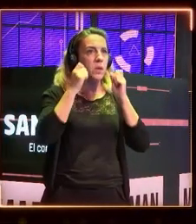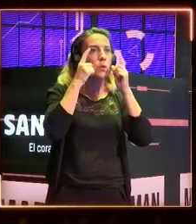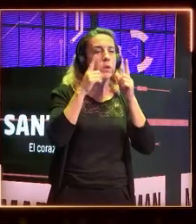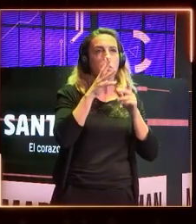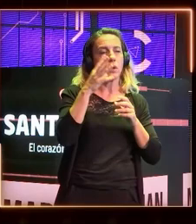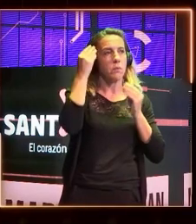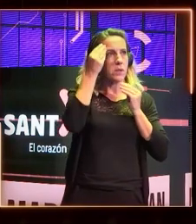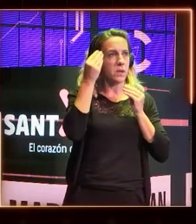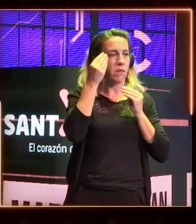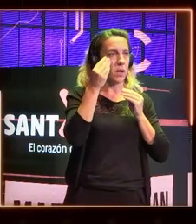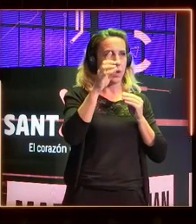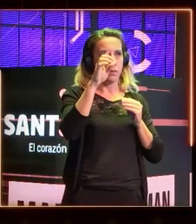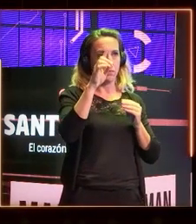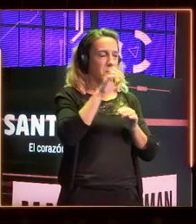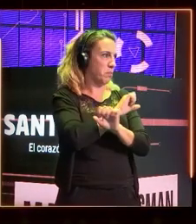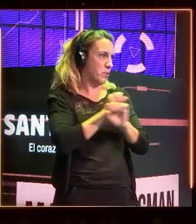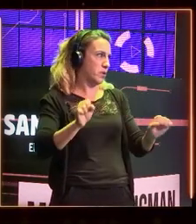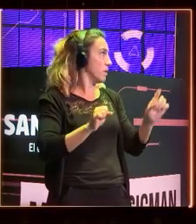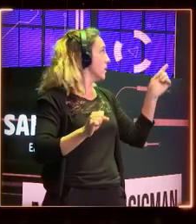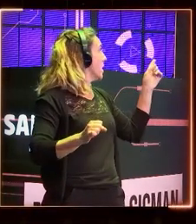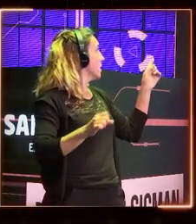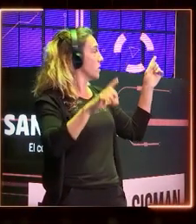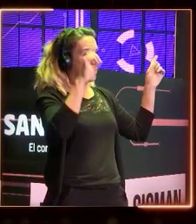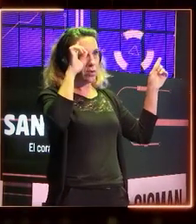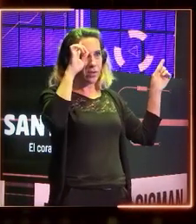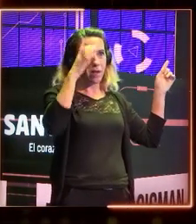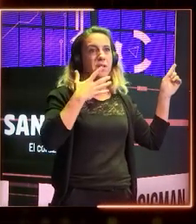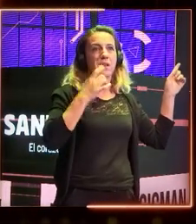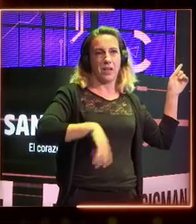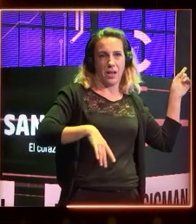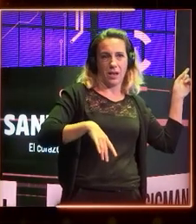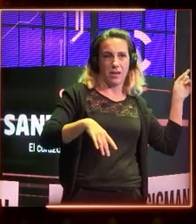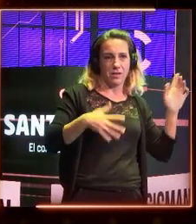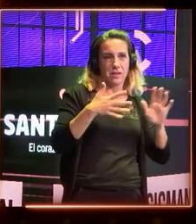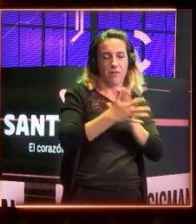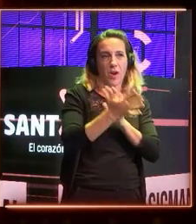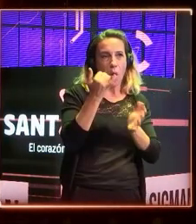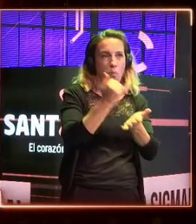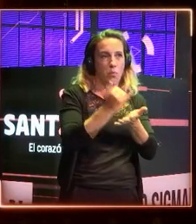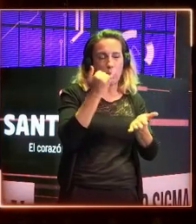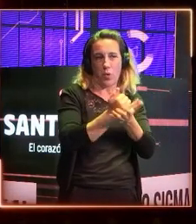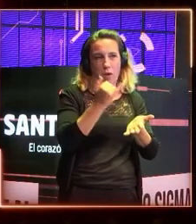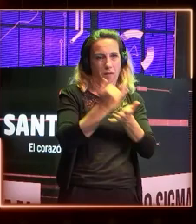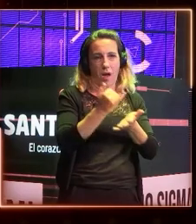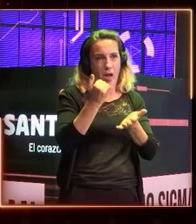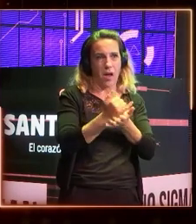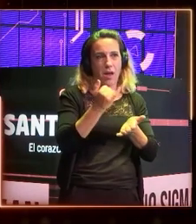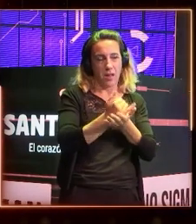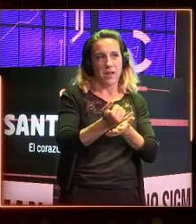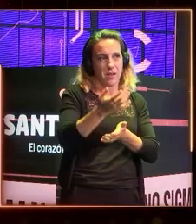era imposible hay gente que no sabe quién son ellos y para mí ese es el peor testimonio del pasaje del tiempo dicho otra forma de que uno ya es viejo esencialmente